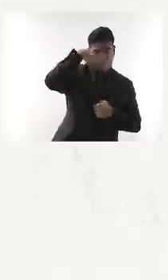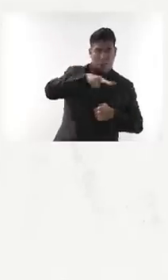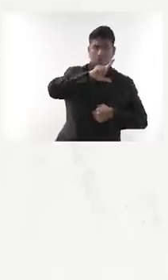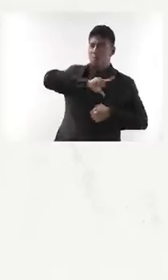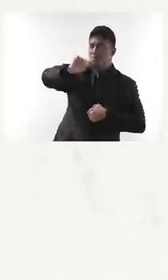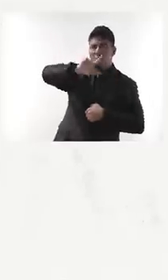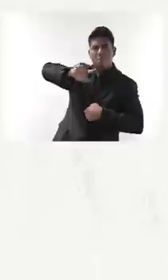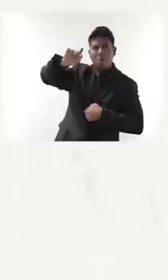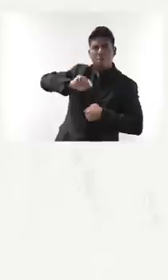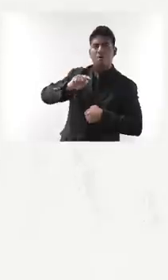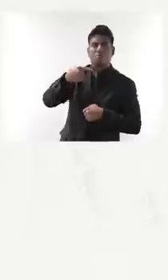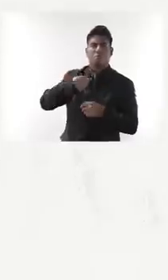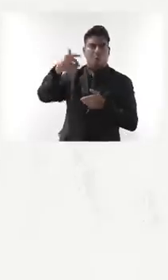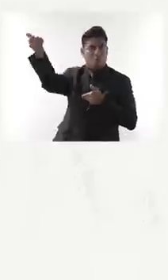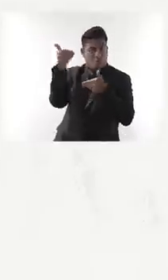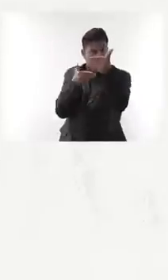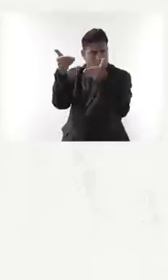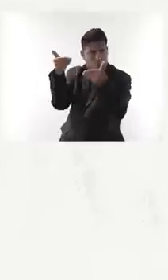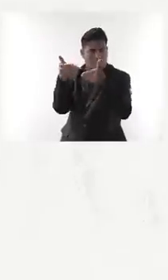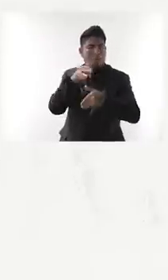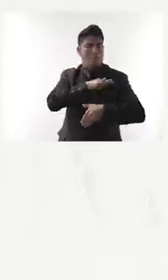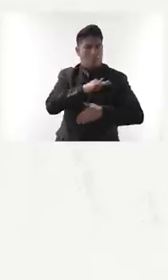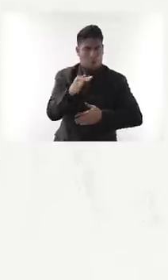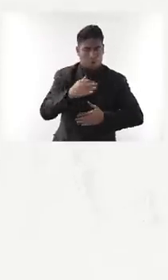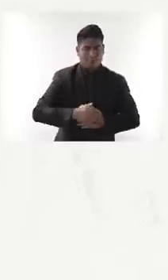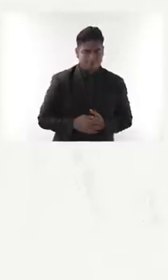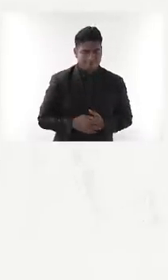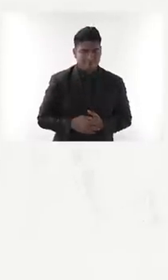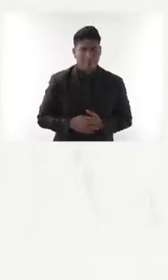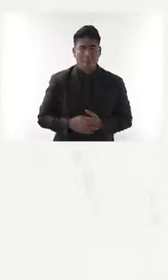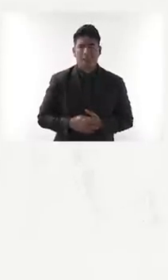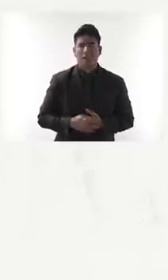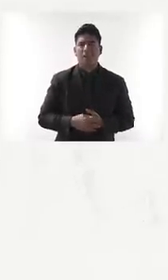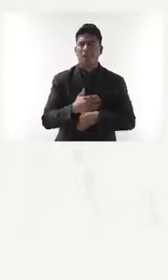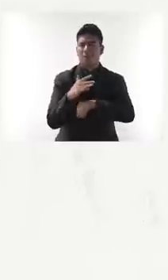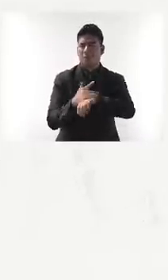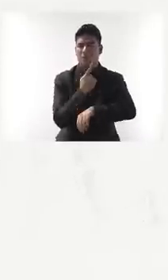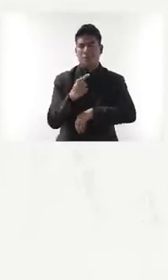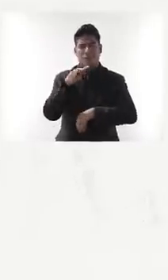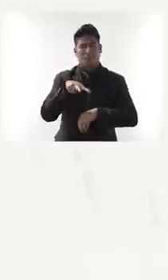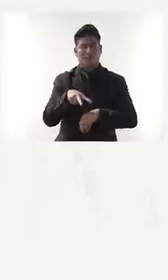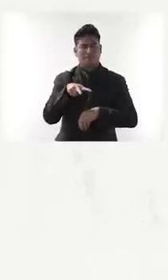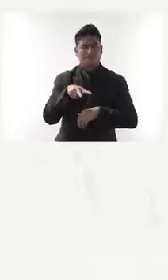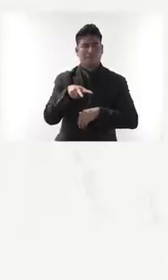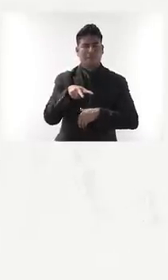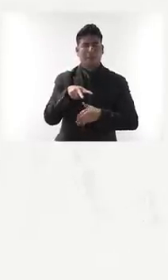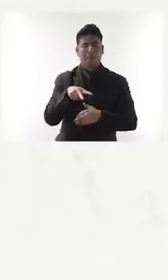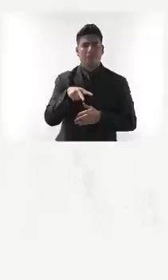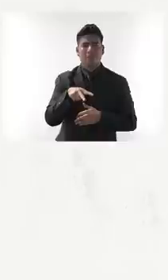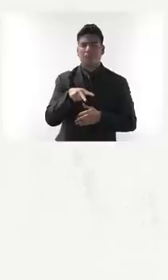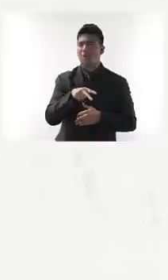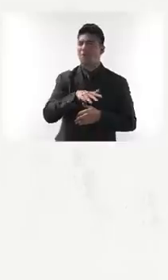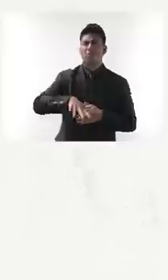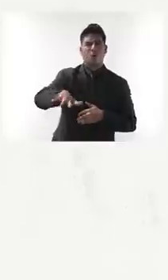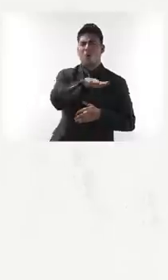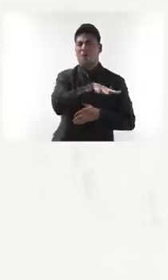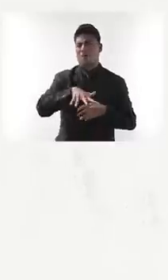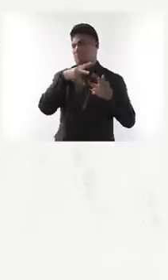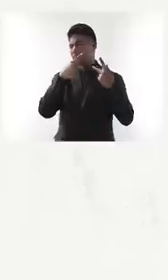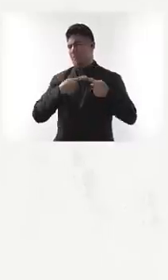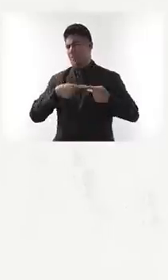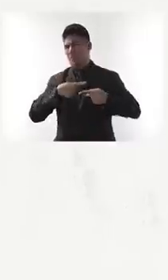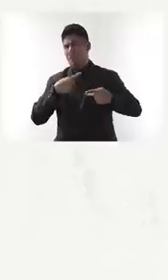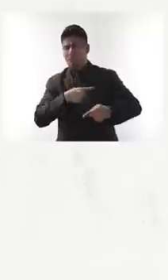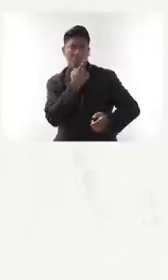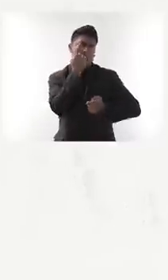Luisa, y yo lo felicito muchísimo, porque esto es un antes y un después, y todo mundo pedía lo que hoy